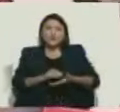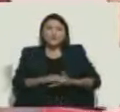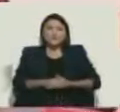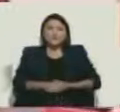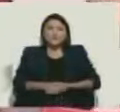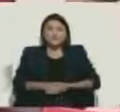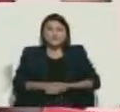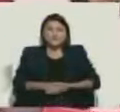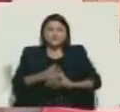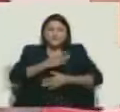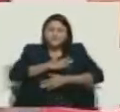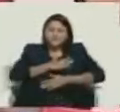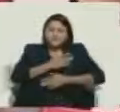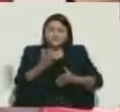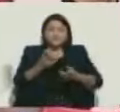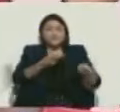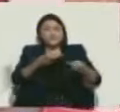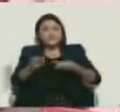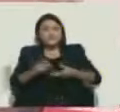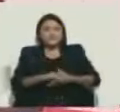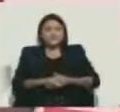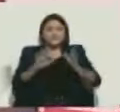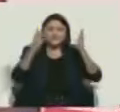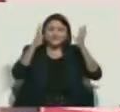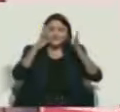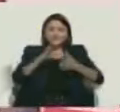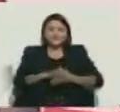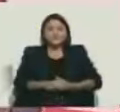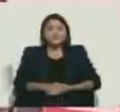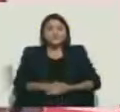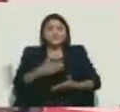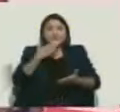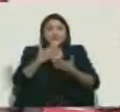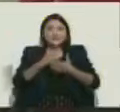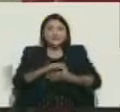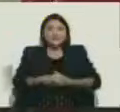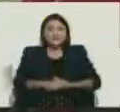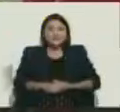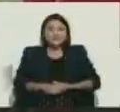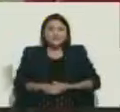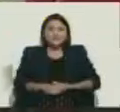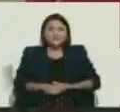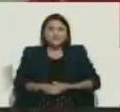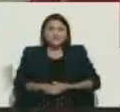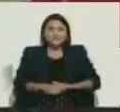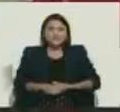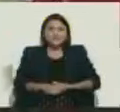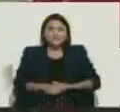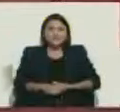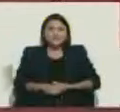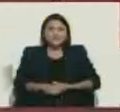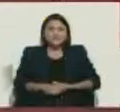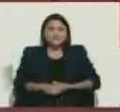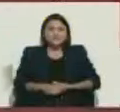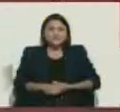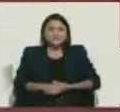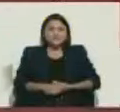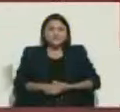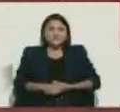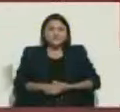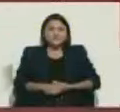les abrimos los brazos también. Bienvenidos y bienvenidas nuevamente. Gracias, Melanie. Por Canal I,